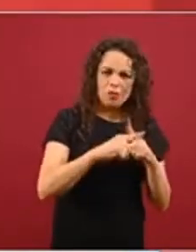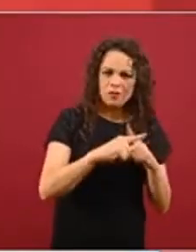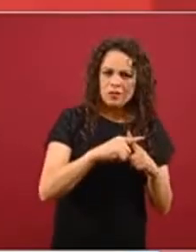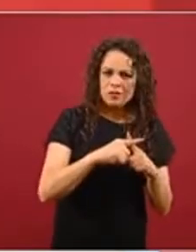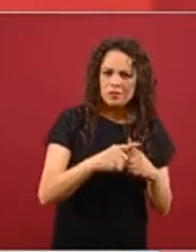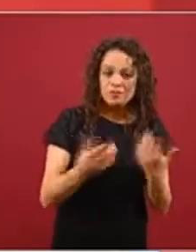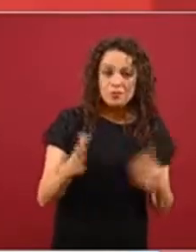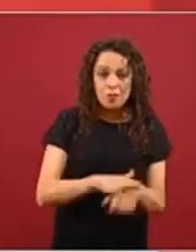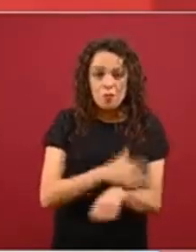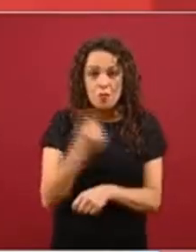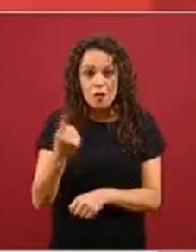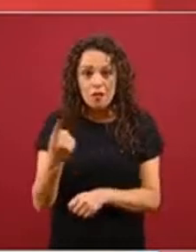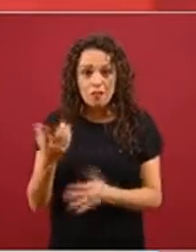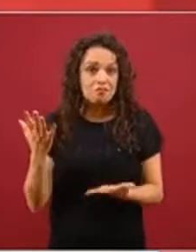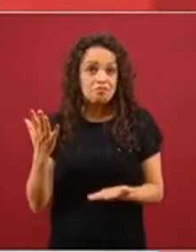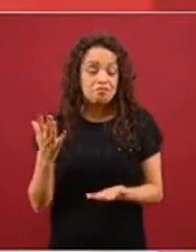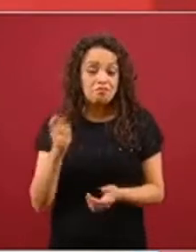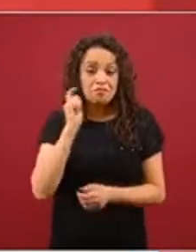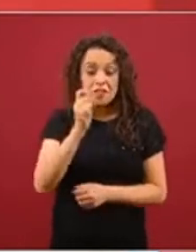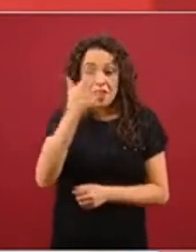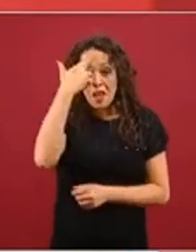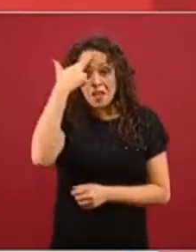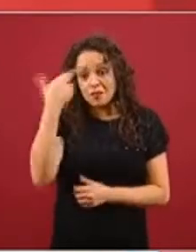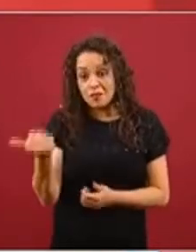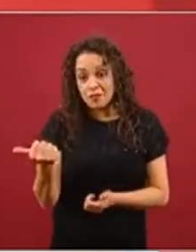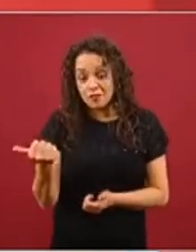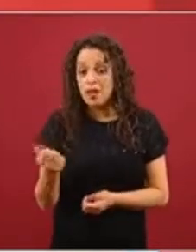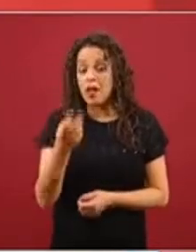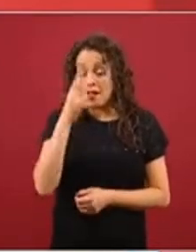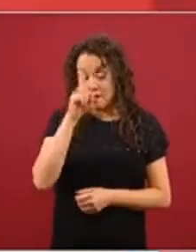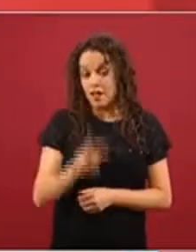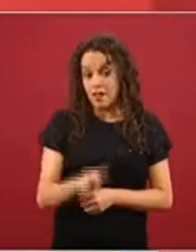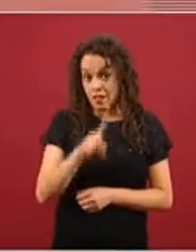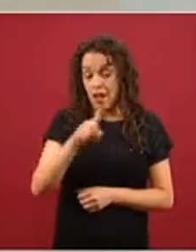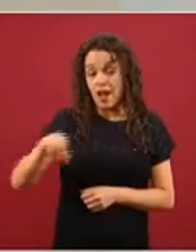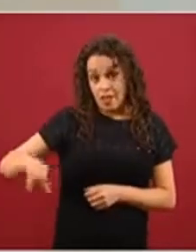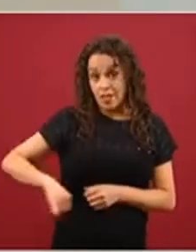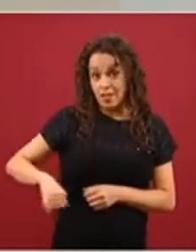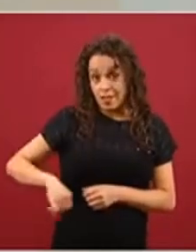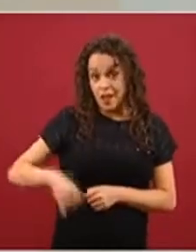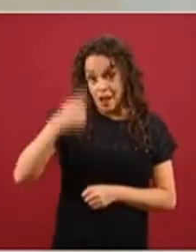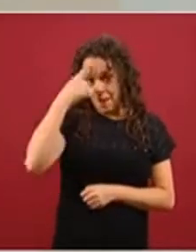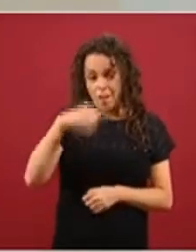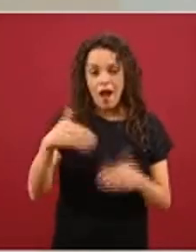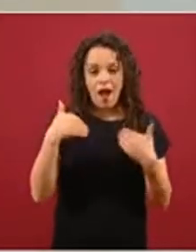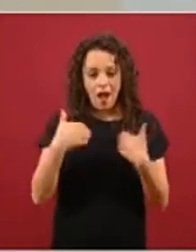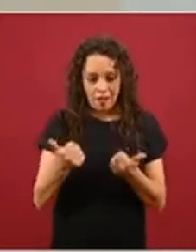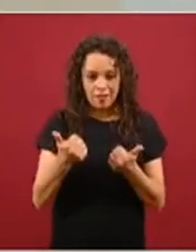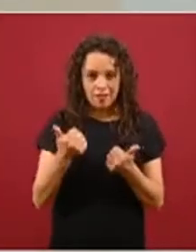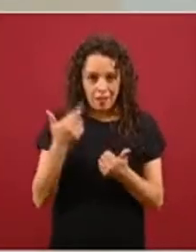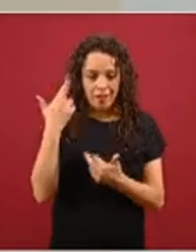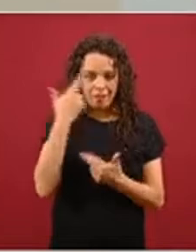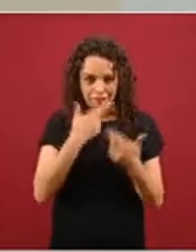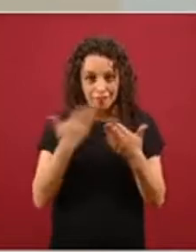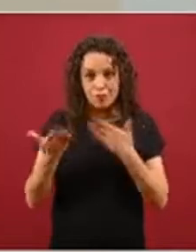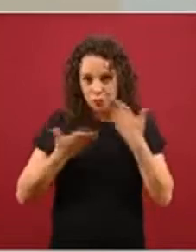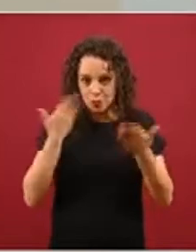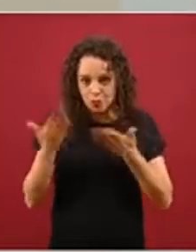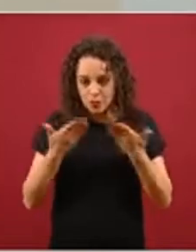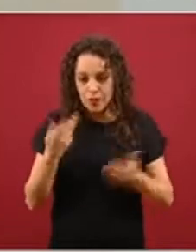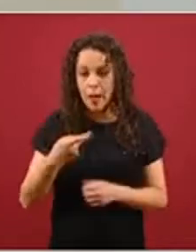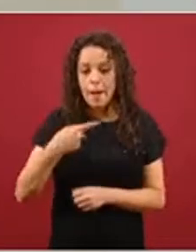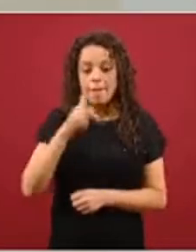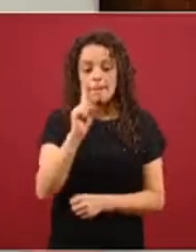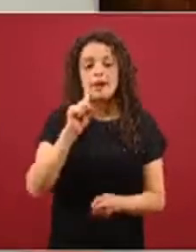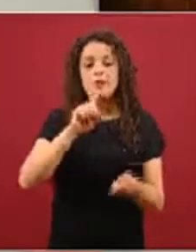por alguna razón que desde luego es interesante de entender. Y la consecuencia, en términos de información,